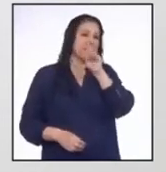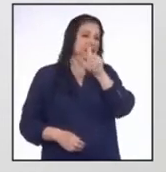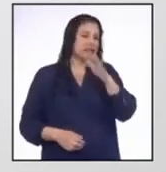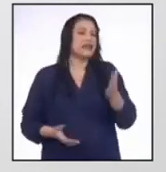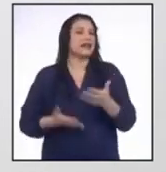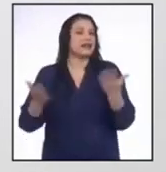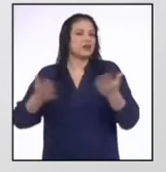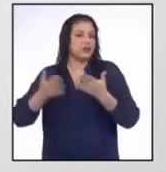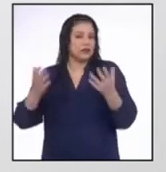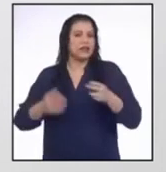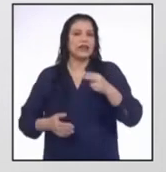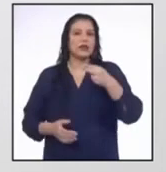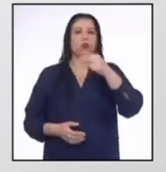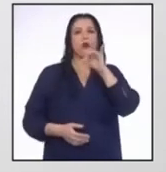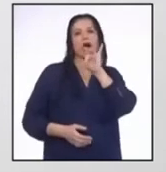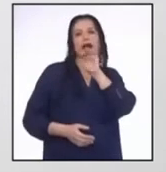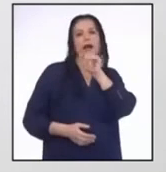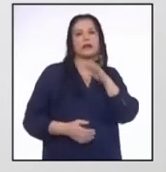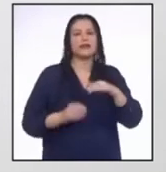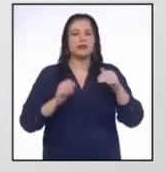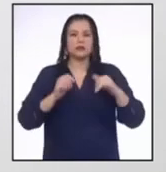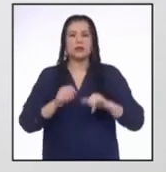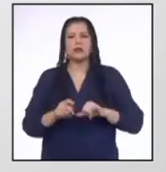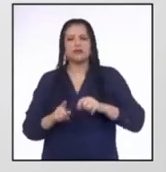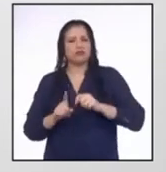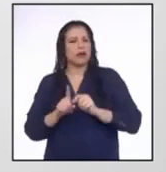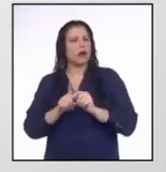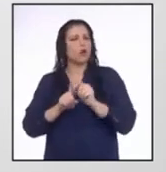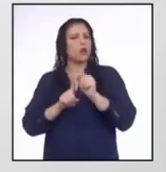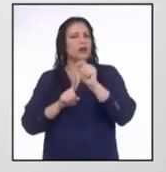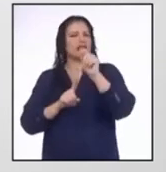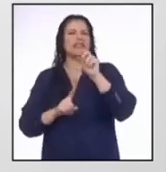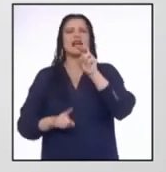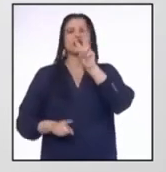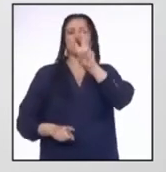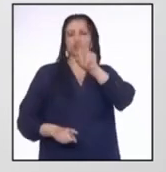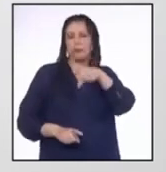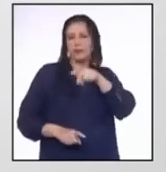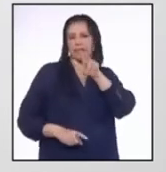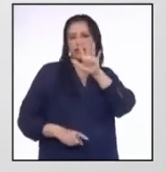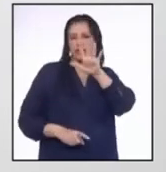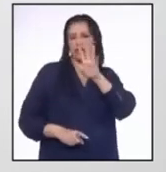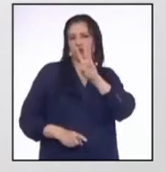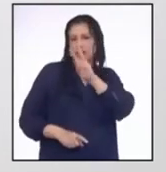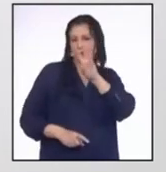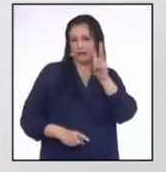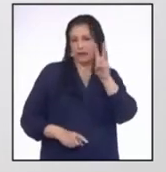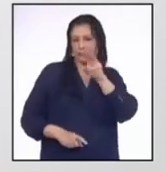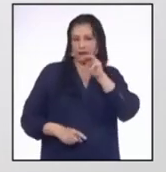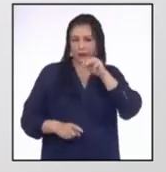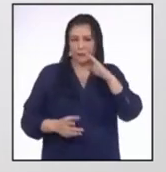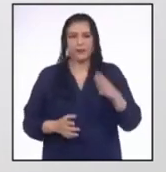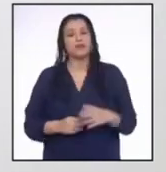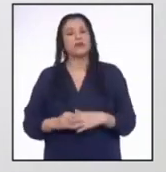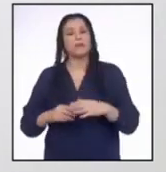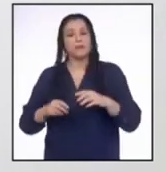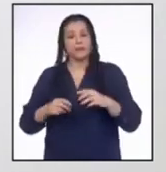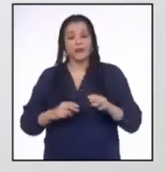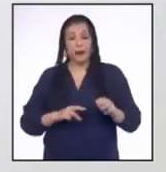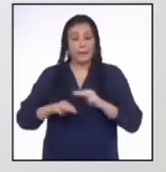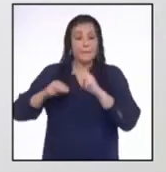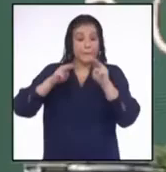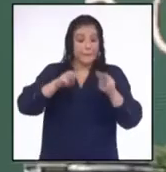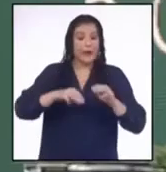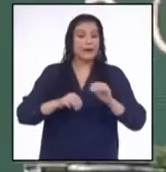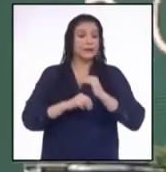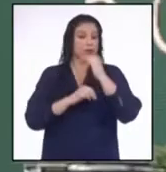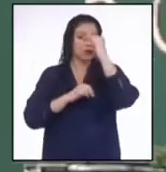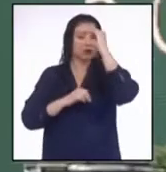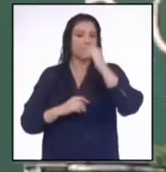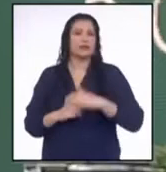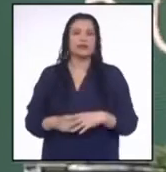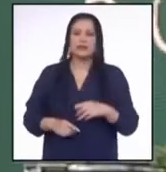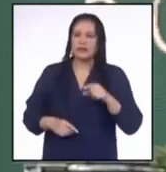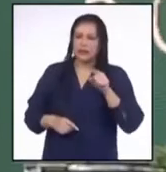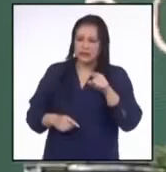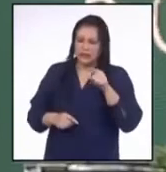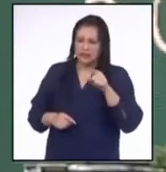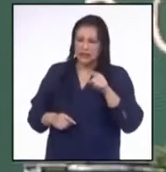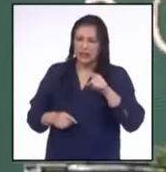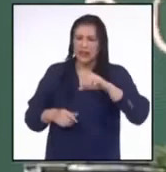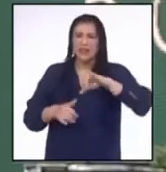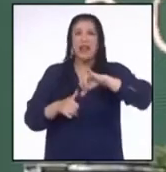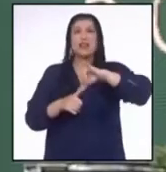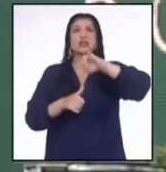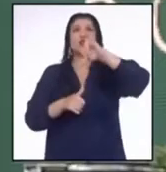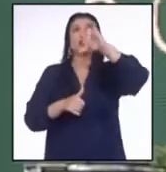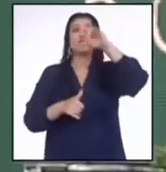en Huancavelica a una altura aproximada de 2.566 metros sobre el nivel del mar. ¿Desde esa